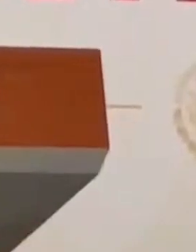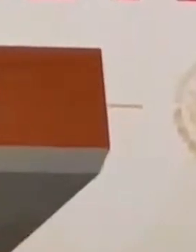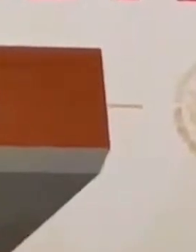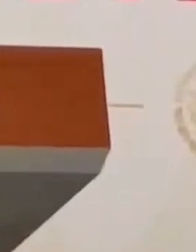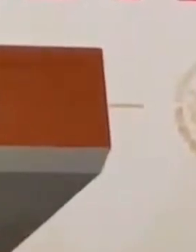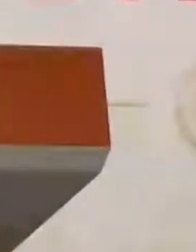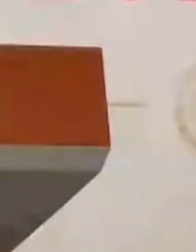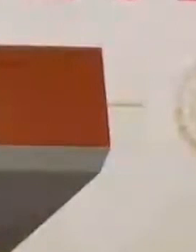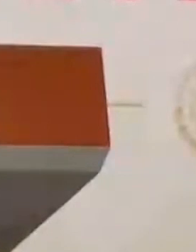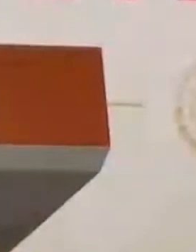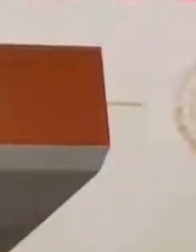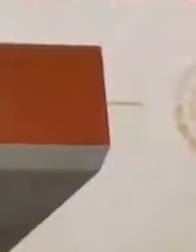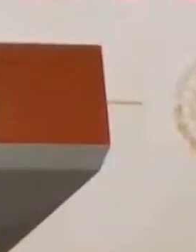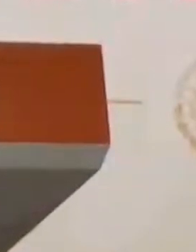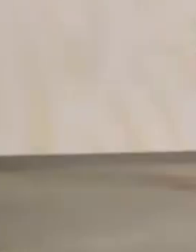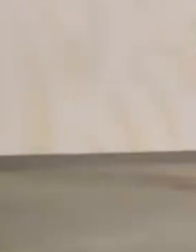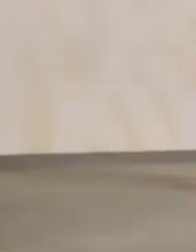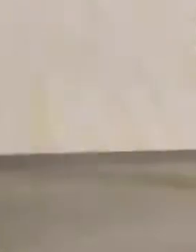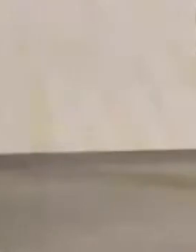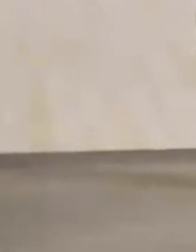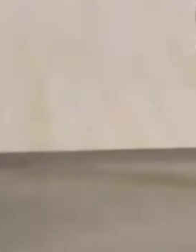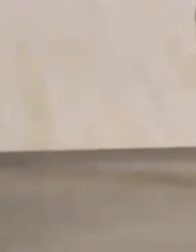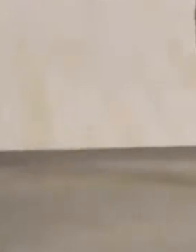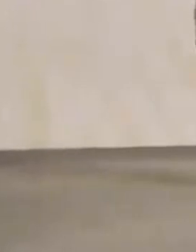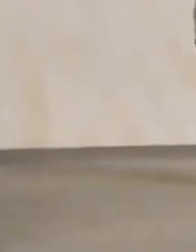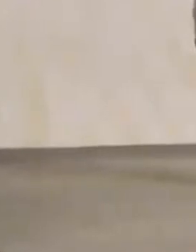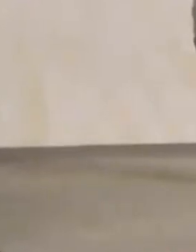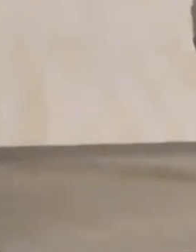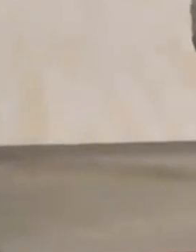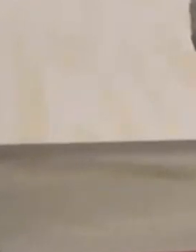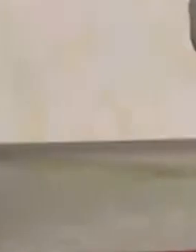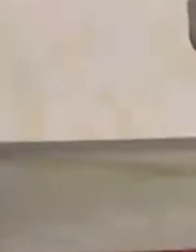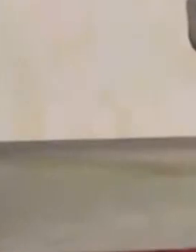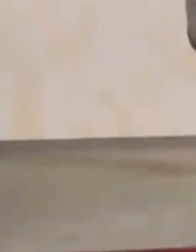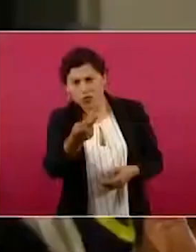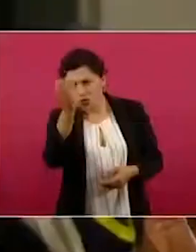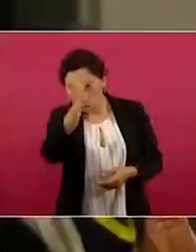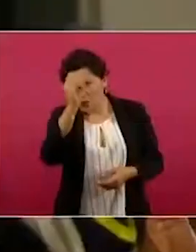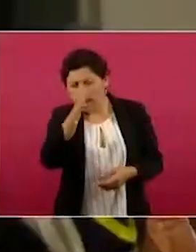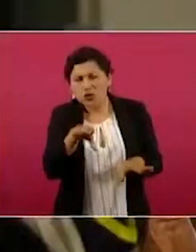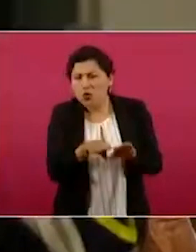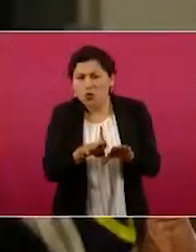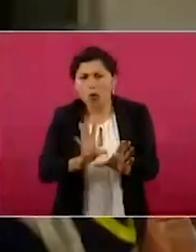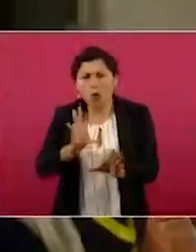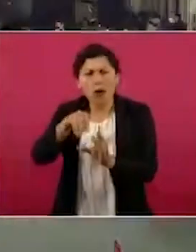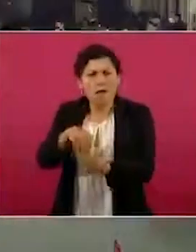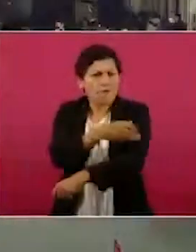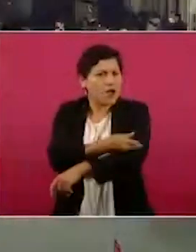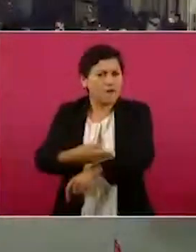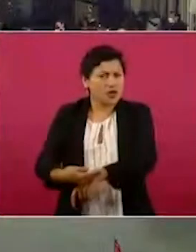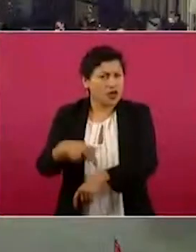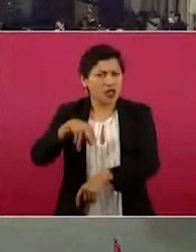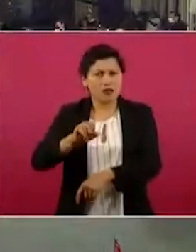confirmando azul por último terminar diciendo que el presidente como a veces acostumbra a cerrar las conferencias suelta un dato